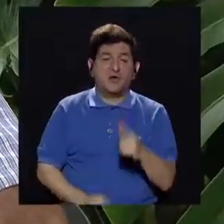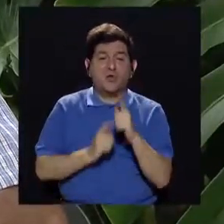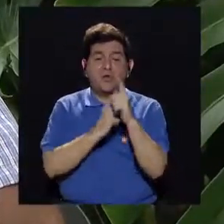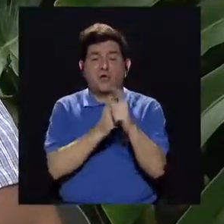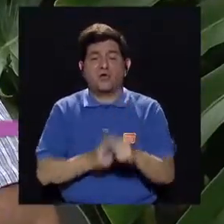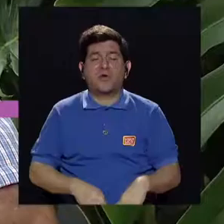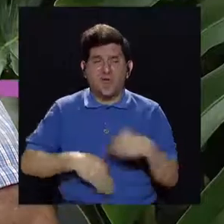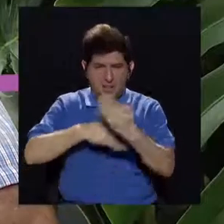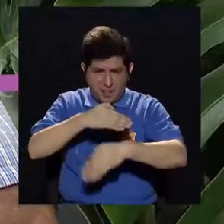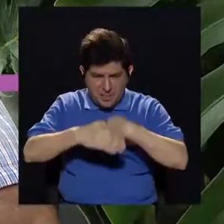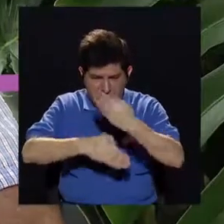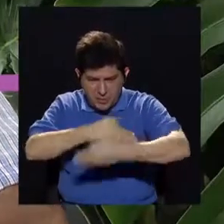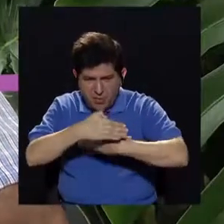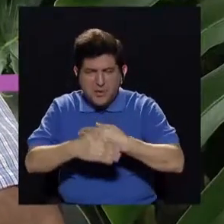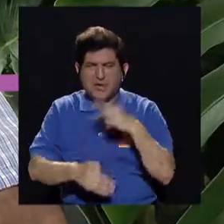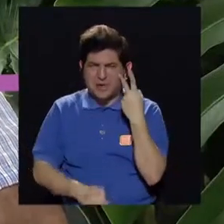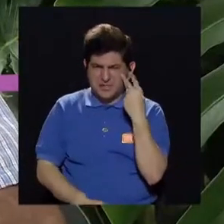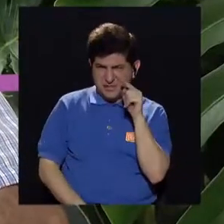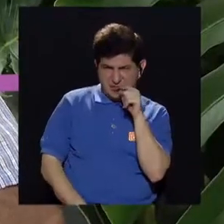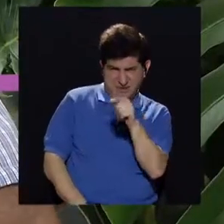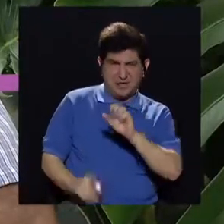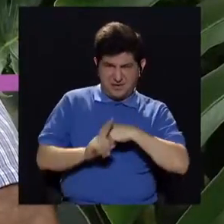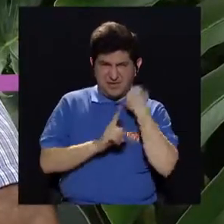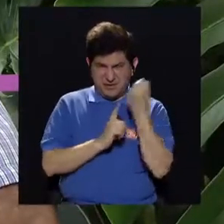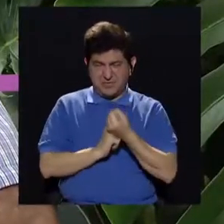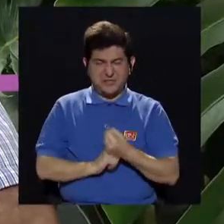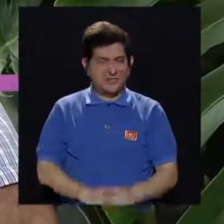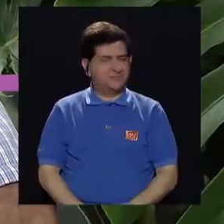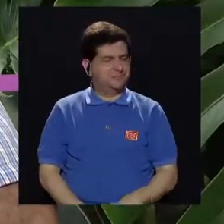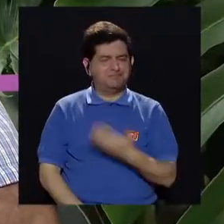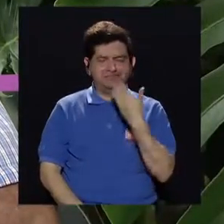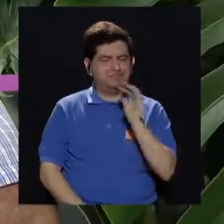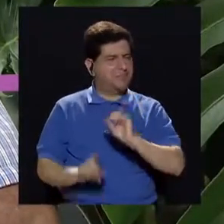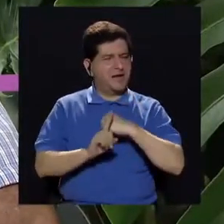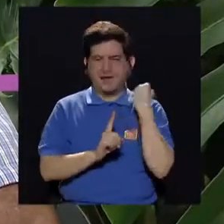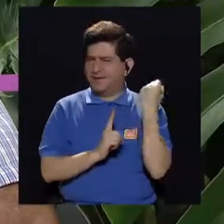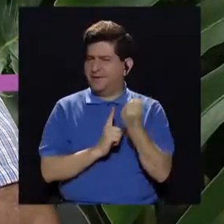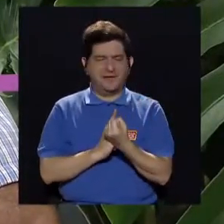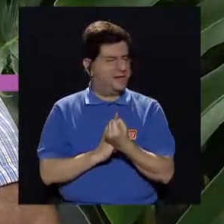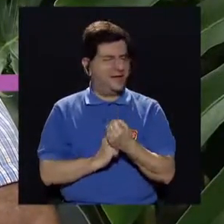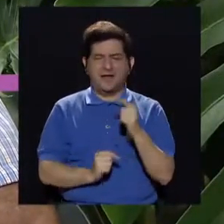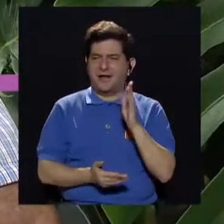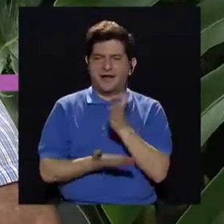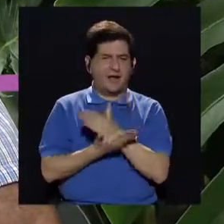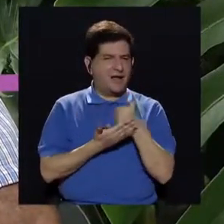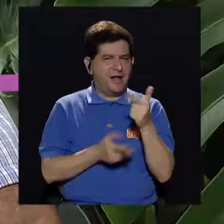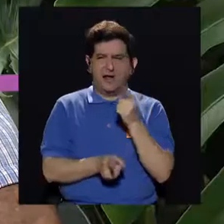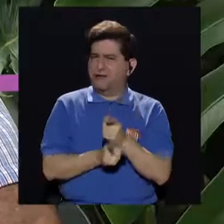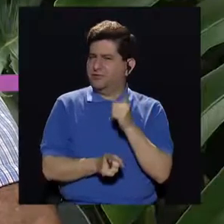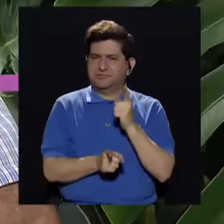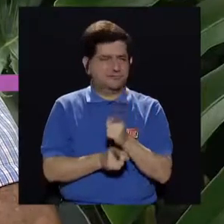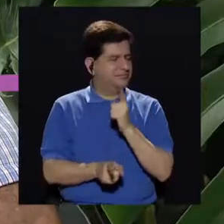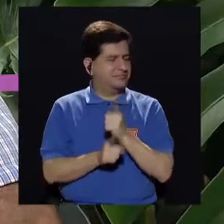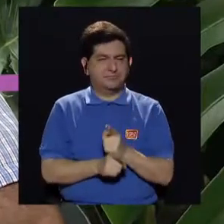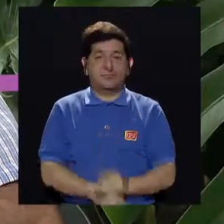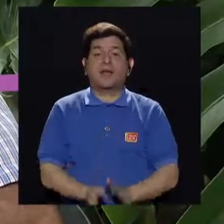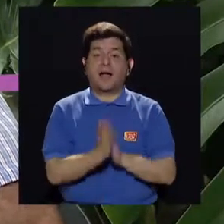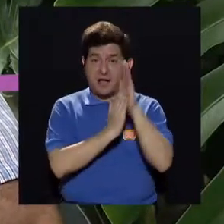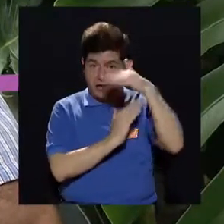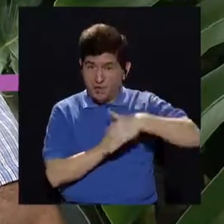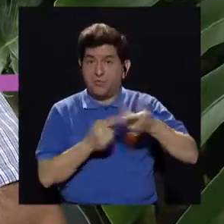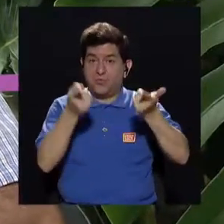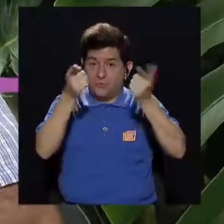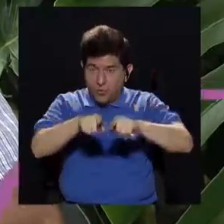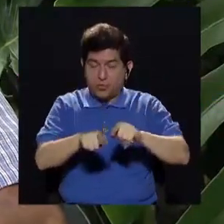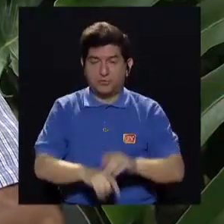corriendo con vendajes. Cuando uno ve a una persona corriendo con mucho vendaje y cosas, es un mal síntoma. Significa que algo no anda bien, ¿verdad? Eso es porque se está